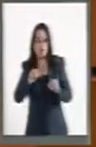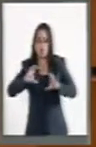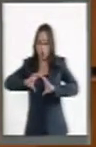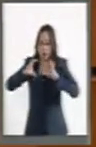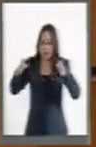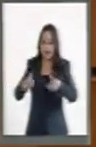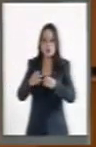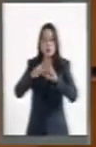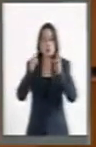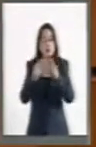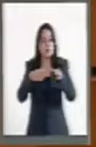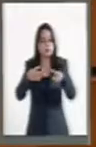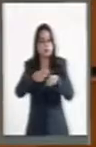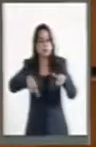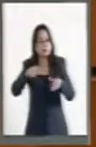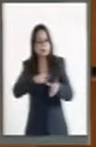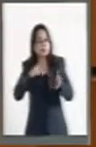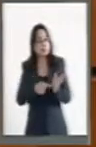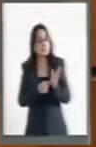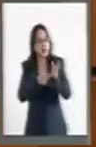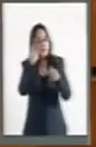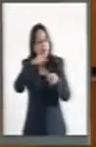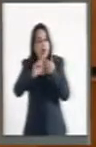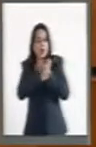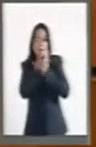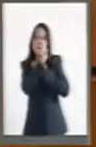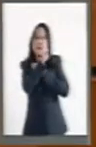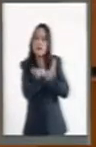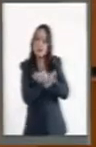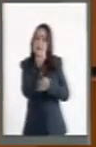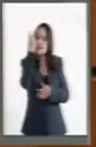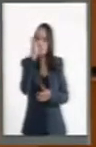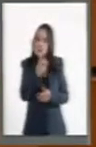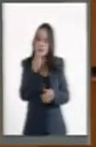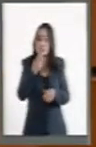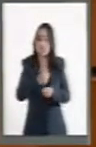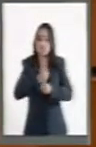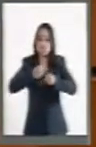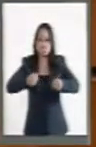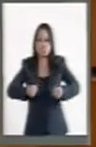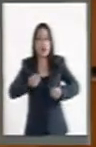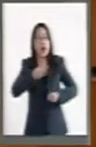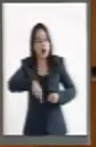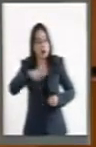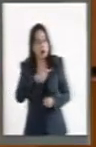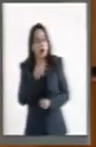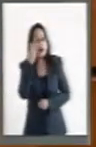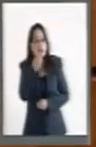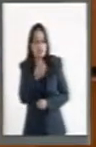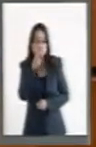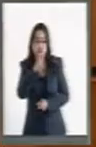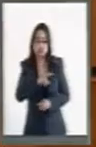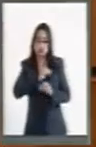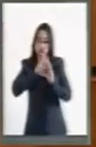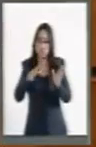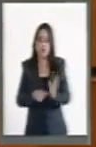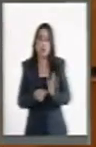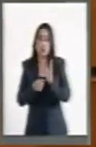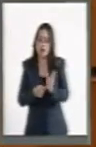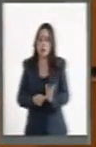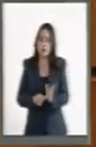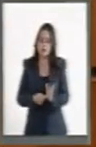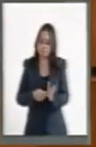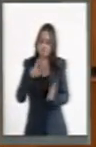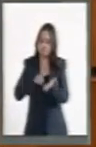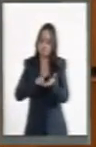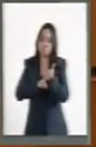para ayudar a prevenir el sobrepeso y la obesidad, sin duda que son muy